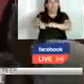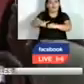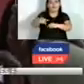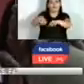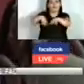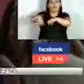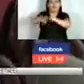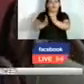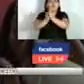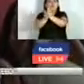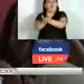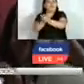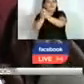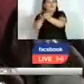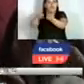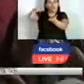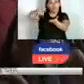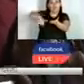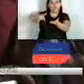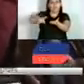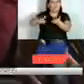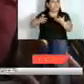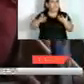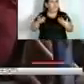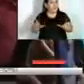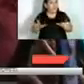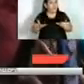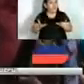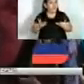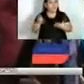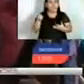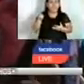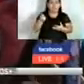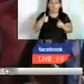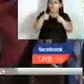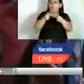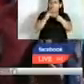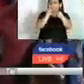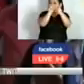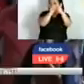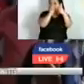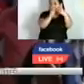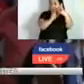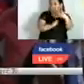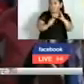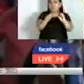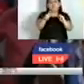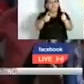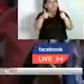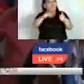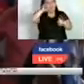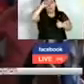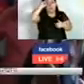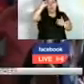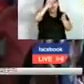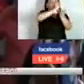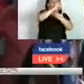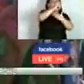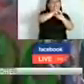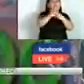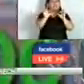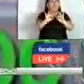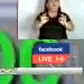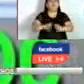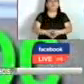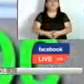realmente podamos hacer que el dinero rinda haciendo proyectos y que se ejecuten de la mejor